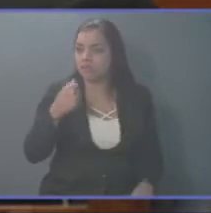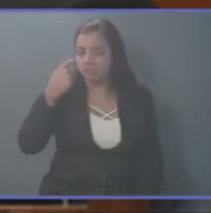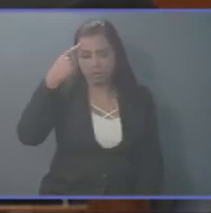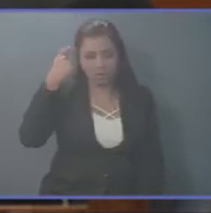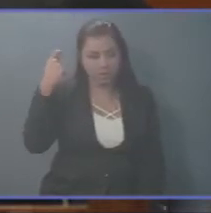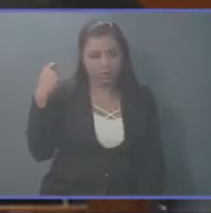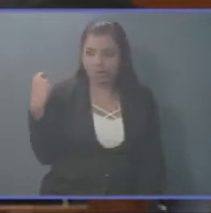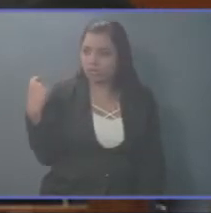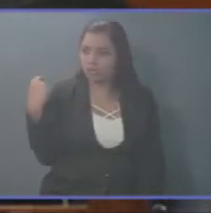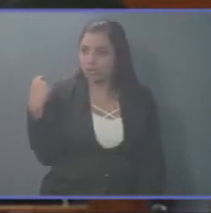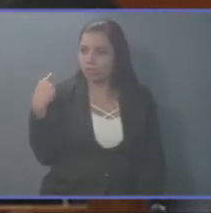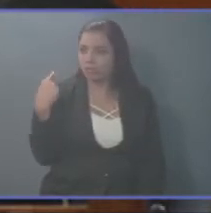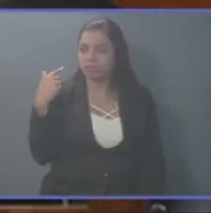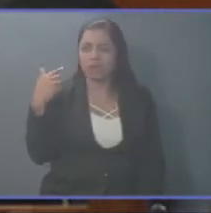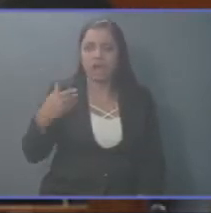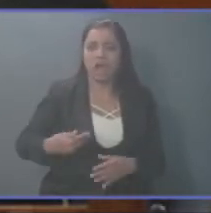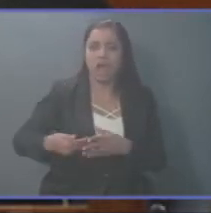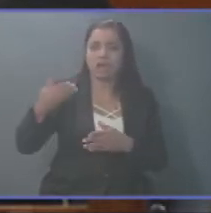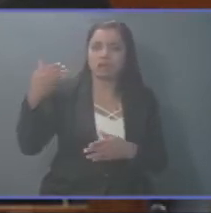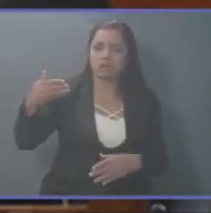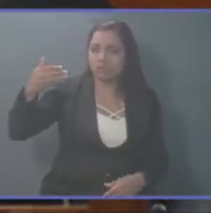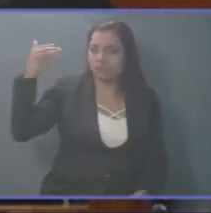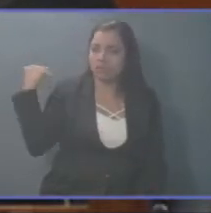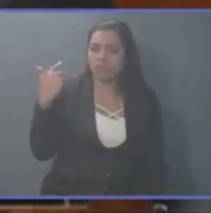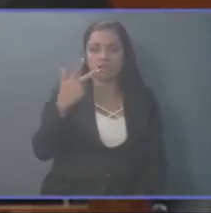recuerdo que hace algunos años,